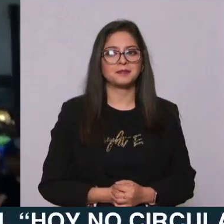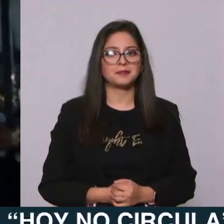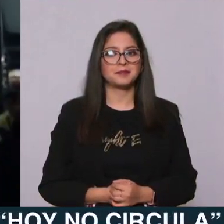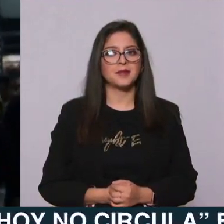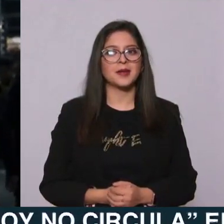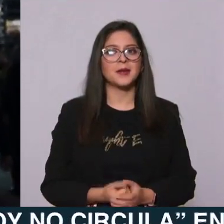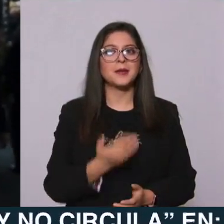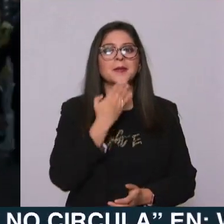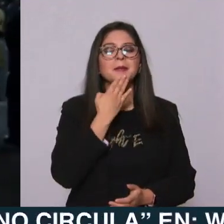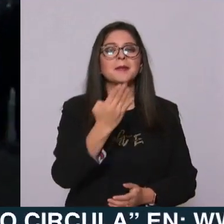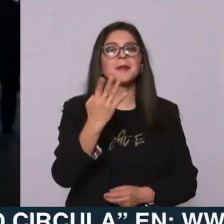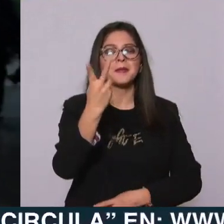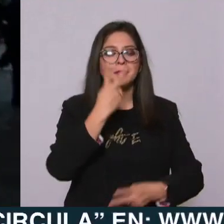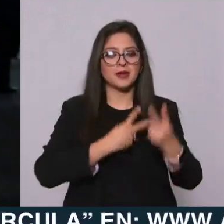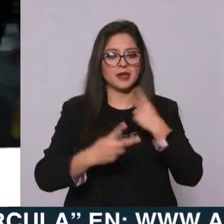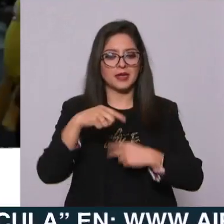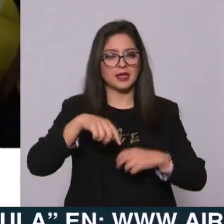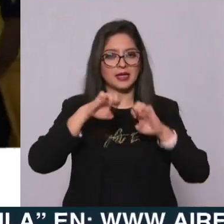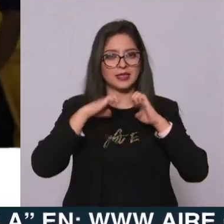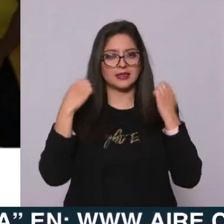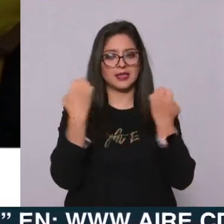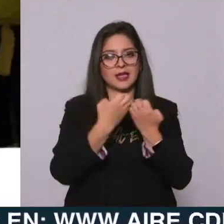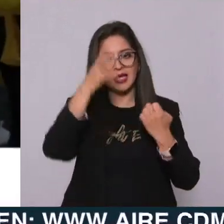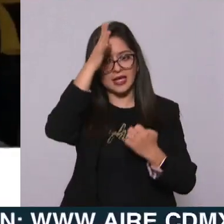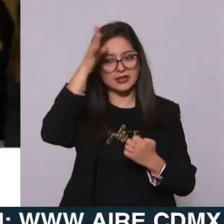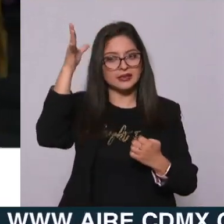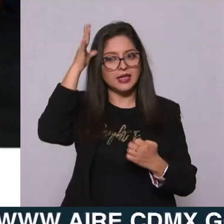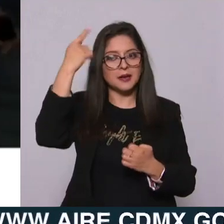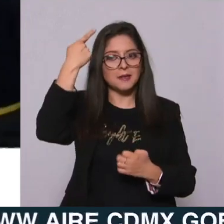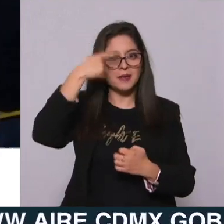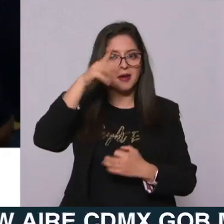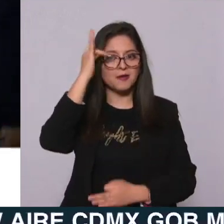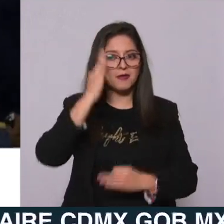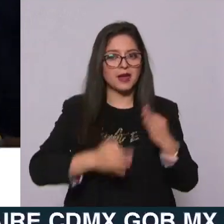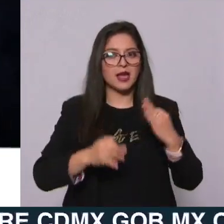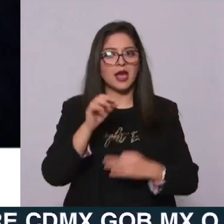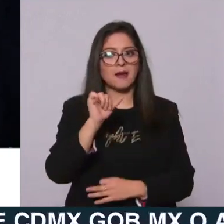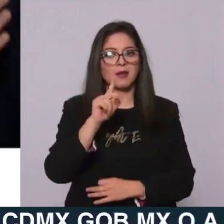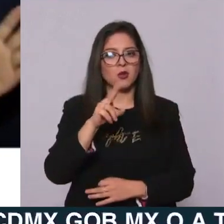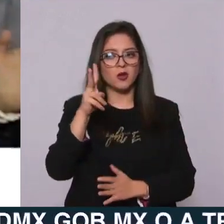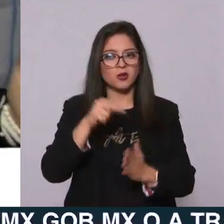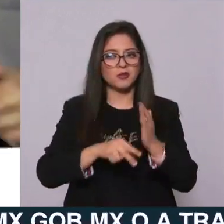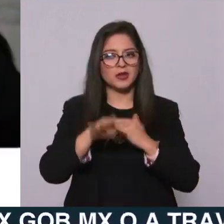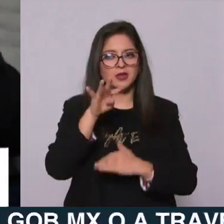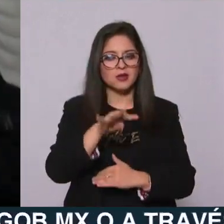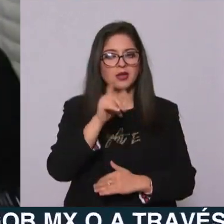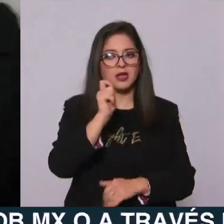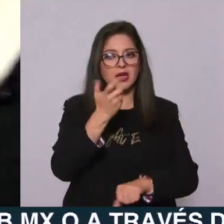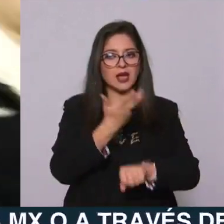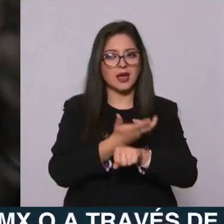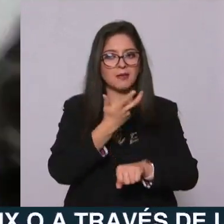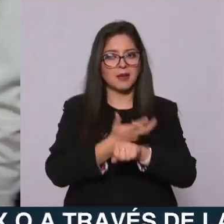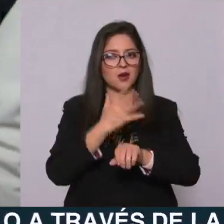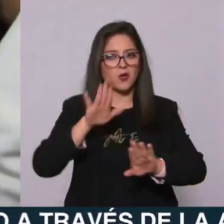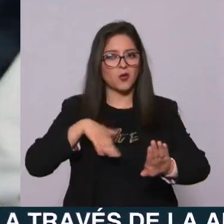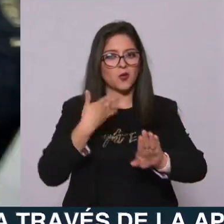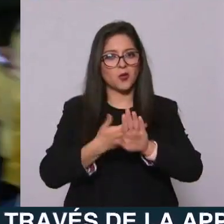Bienvenidos al Estadio Azteca, el escenario perfecto para la gran final de la Apertura 2019, América contra